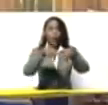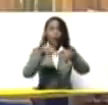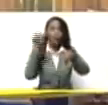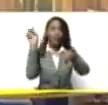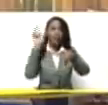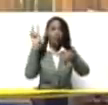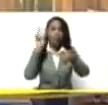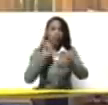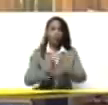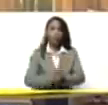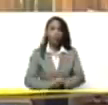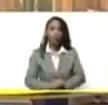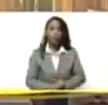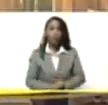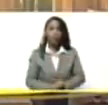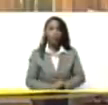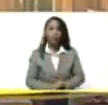perjudicar